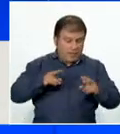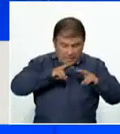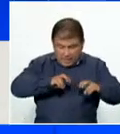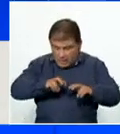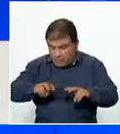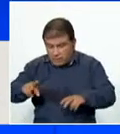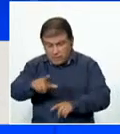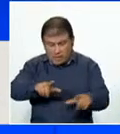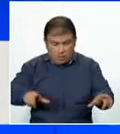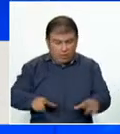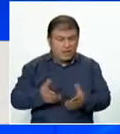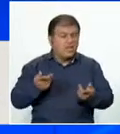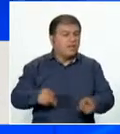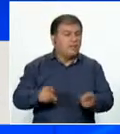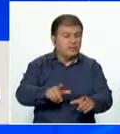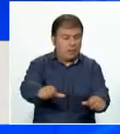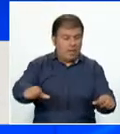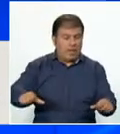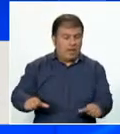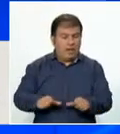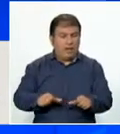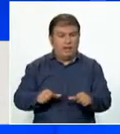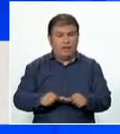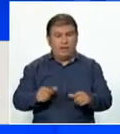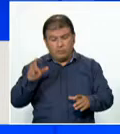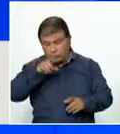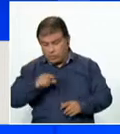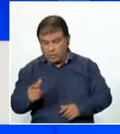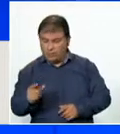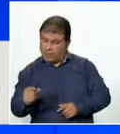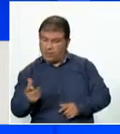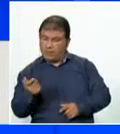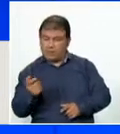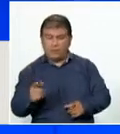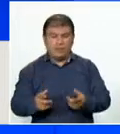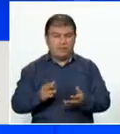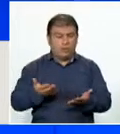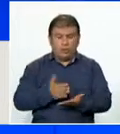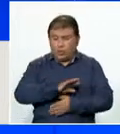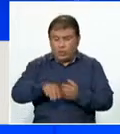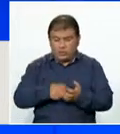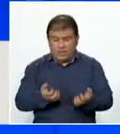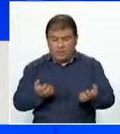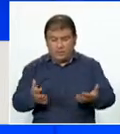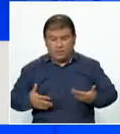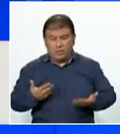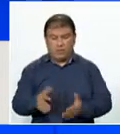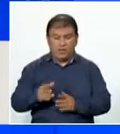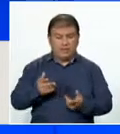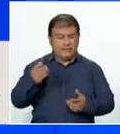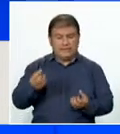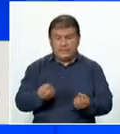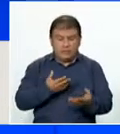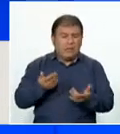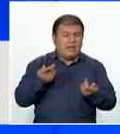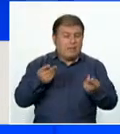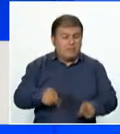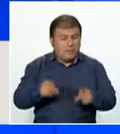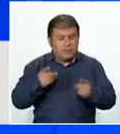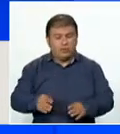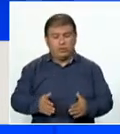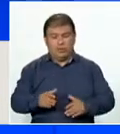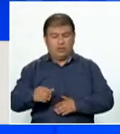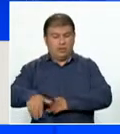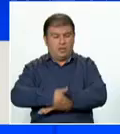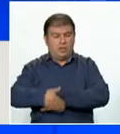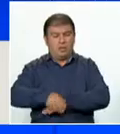revisar lo que ha ocurrido en el área, revisando los casquillos, entre otros elementos que pueden dar luces de qué ocurrió realmente en la cuadra 8 del